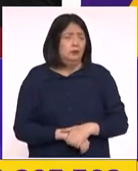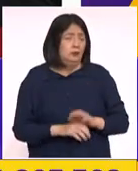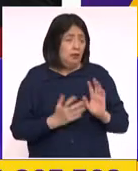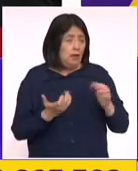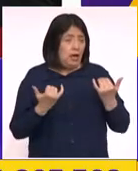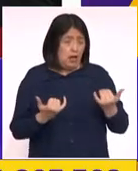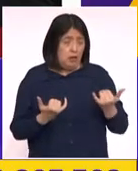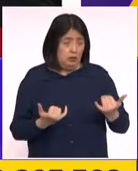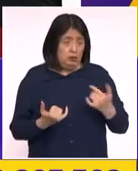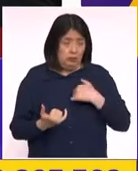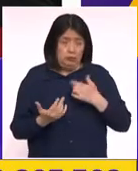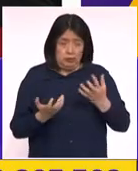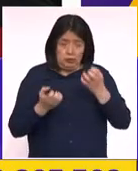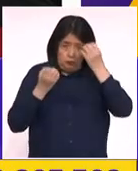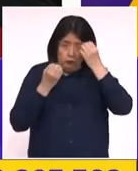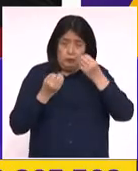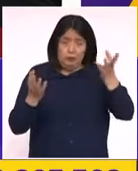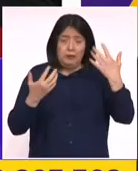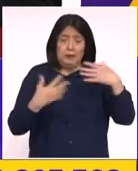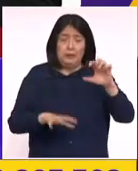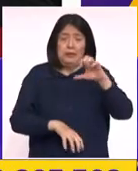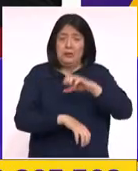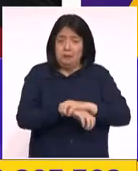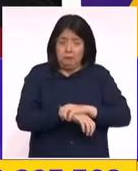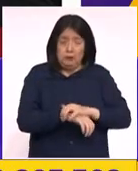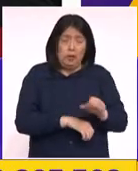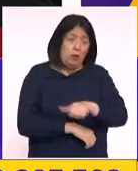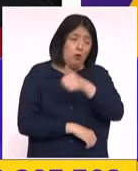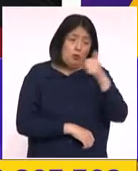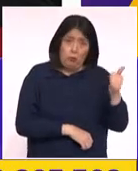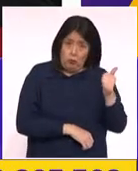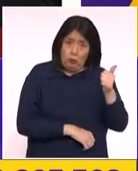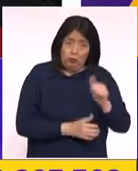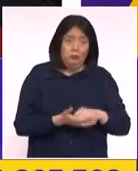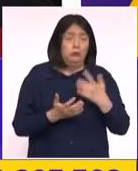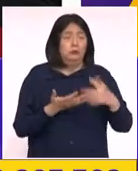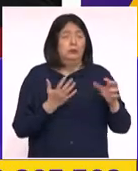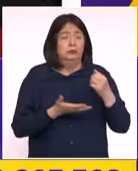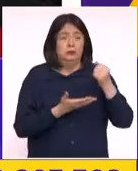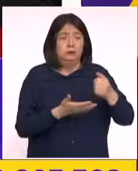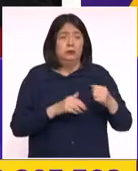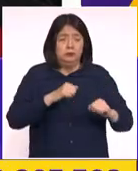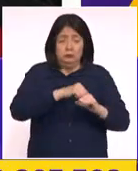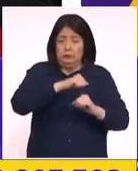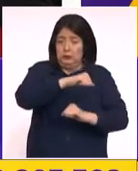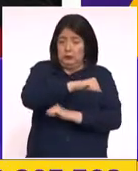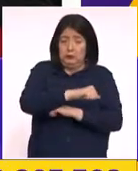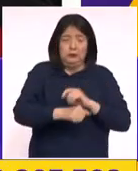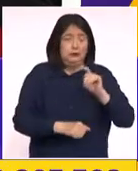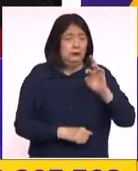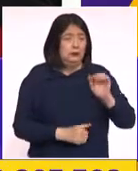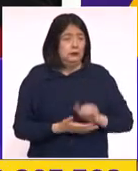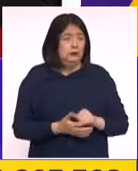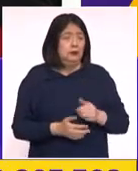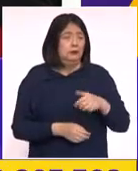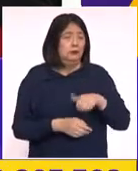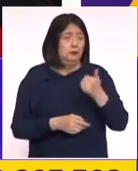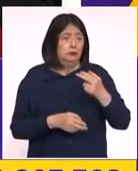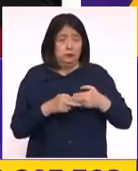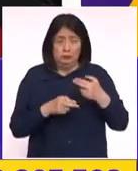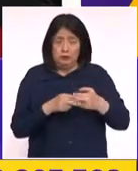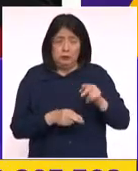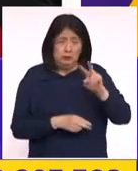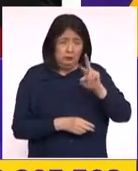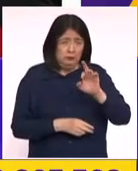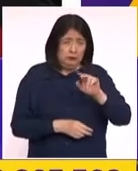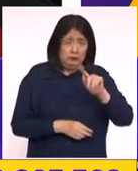Asimismo, quiero comunicarles que se ha capturado a otro requisitoriado del Puente Tarata, a Vargas Más. Lo ha